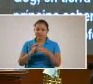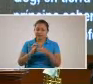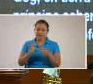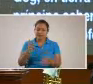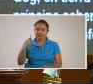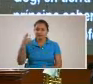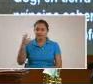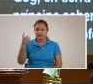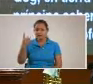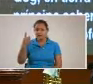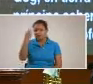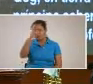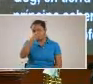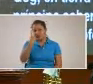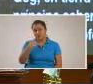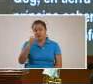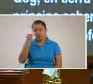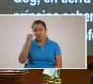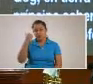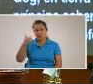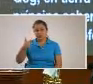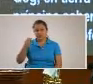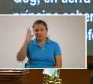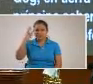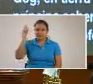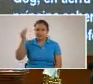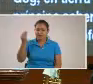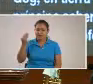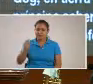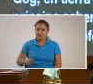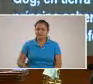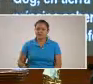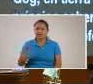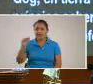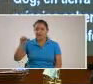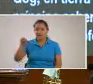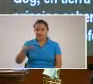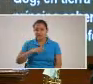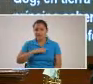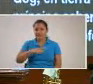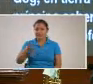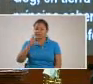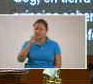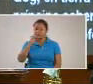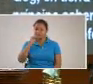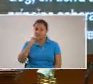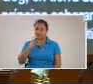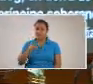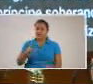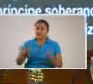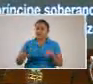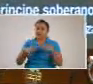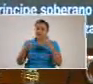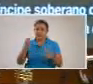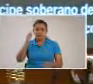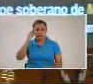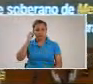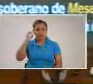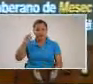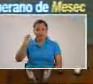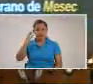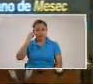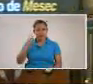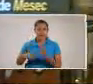el enfoque de que esto sea Rusia? Y desde luego, aquí estaríamos hablando que entonces Gog vendría a